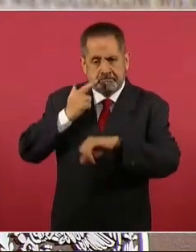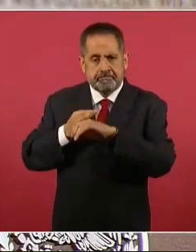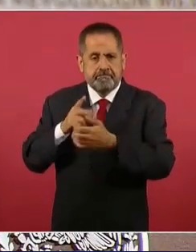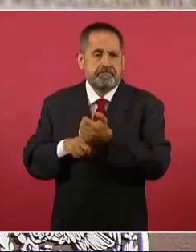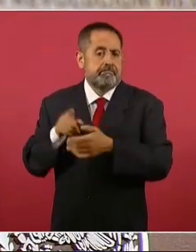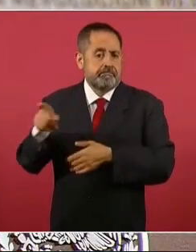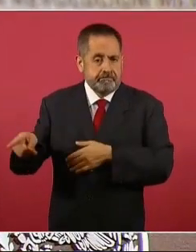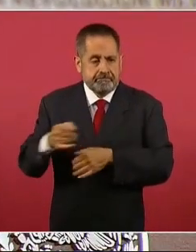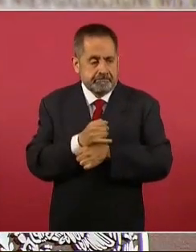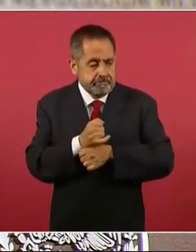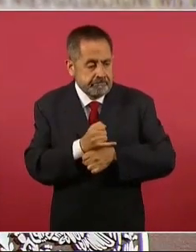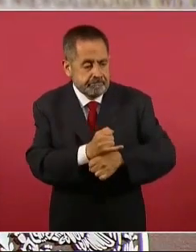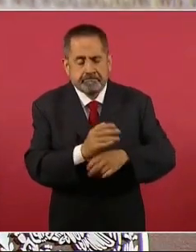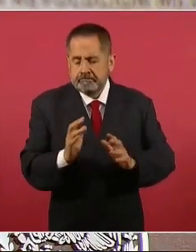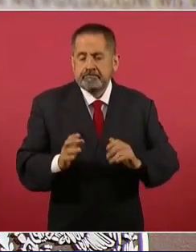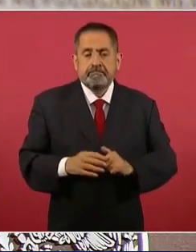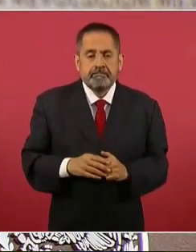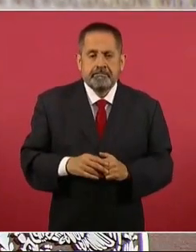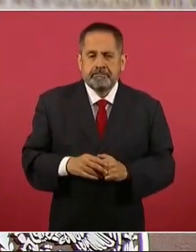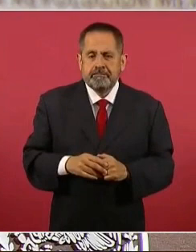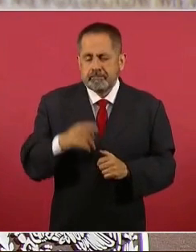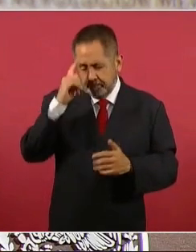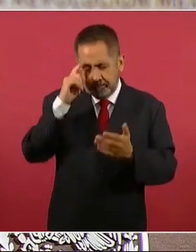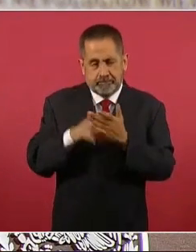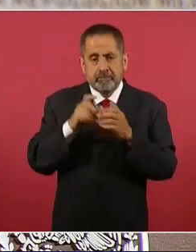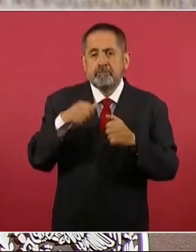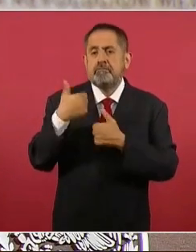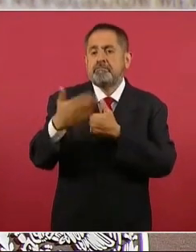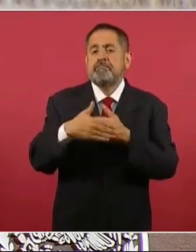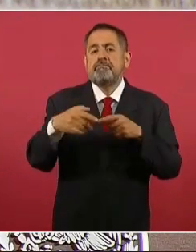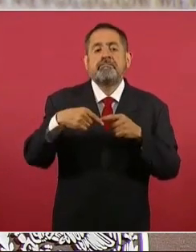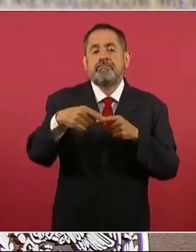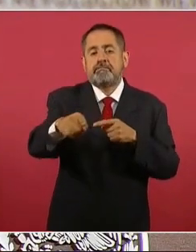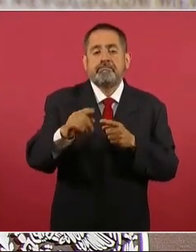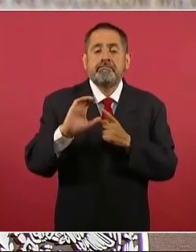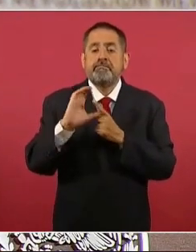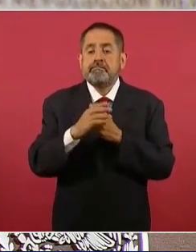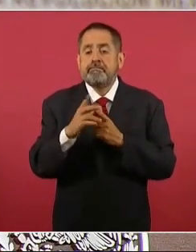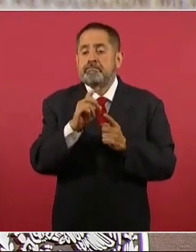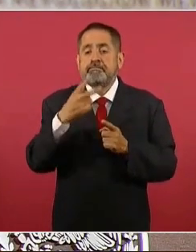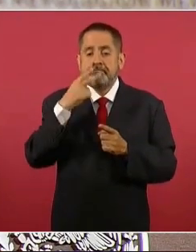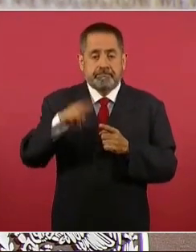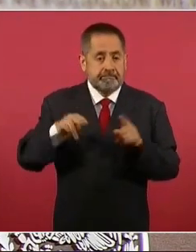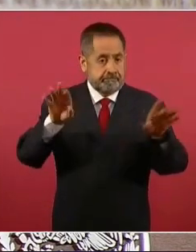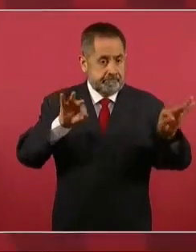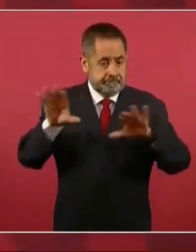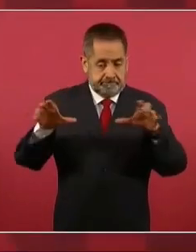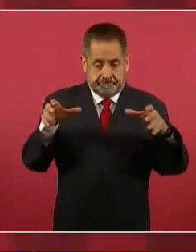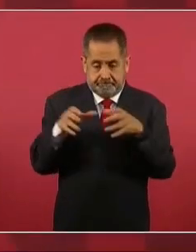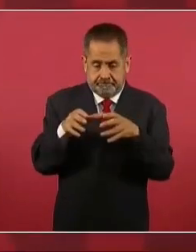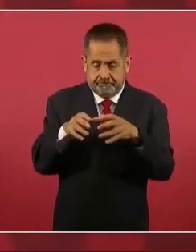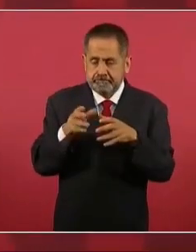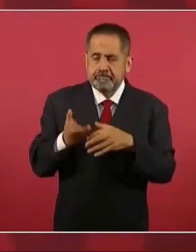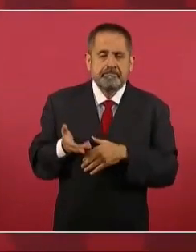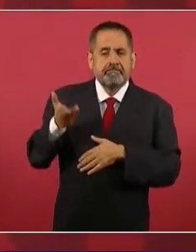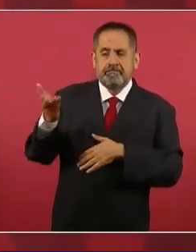y seguramente la Comisión de la Verdad va a solicitarlo, y desde ahora